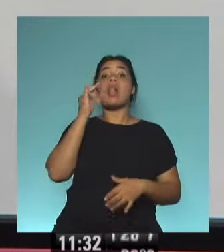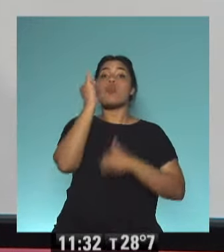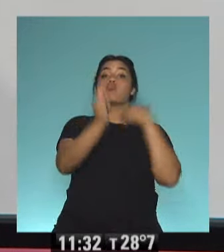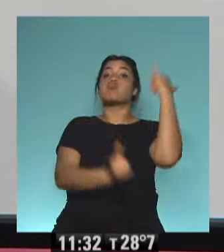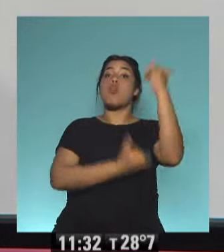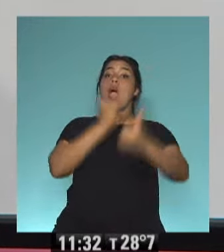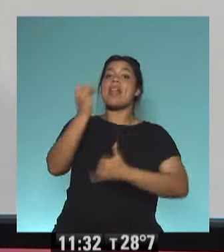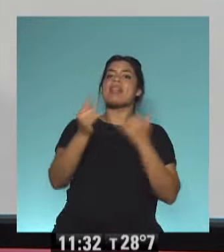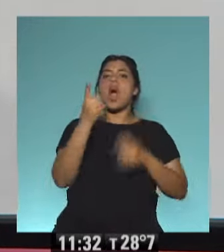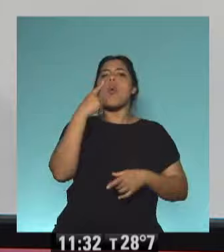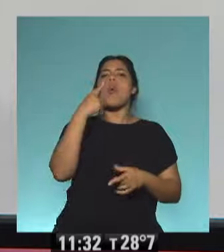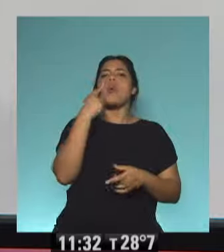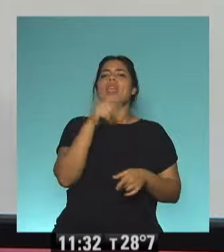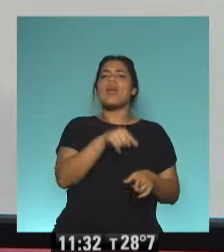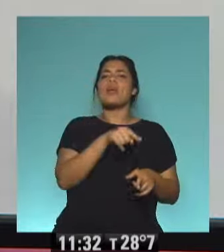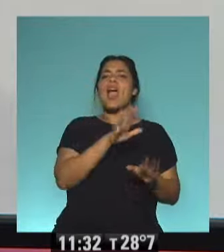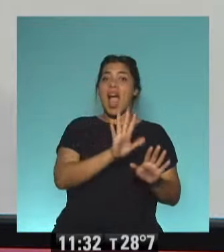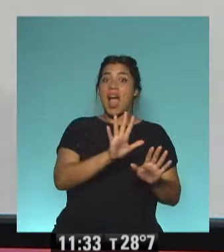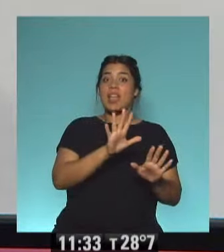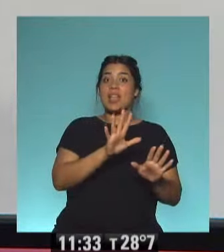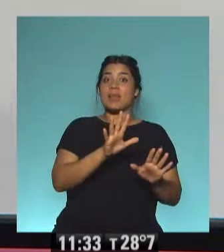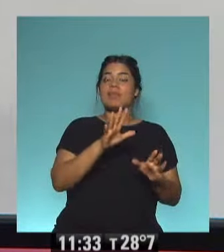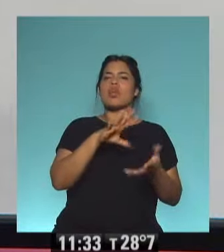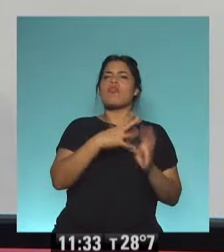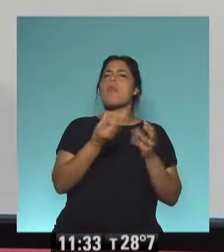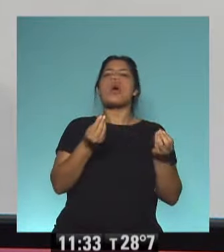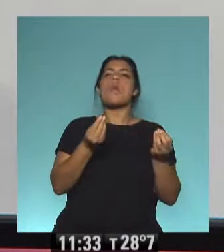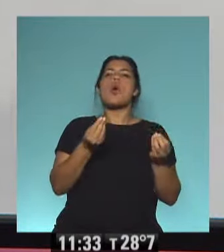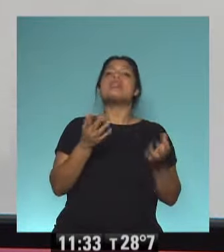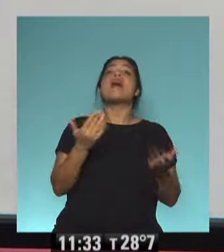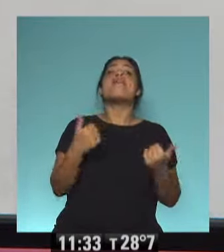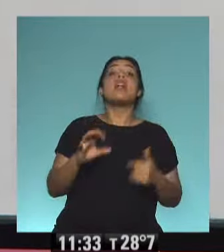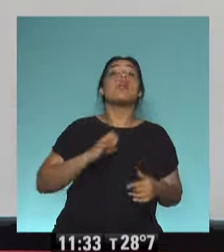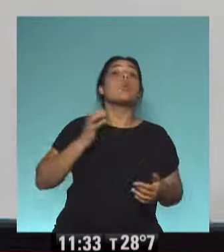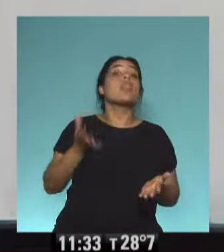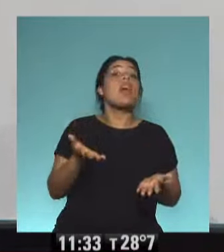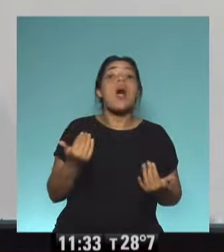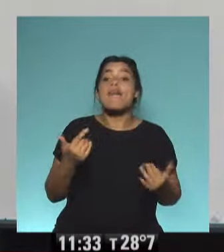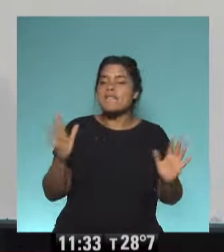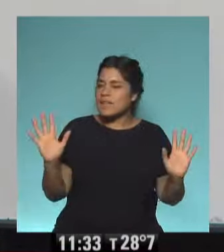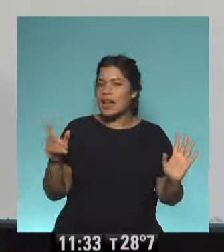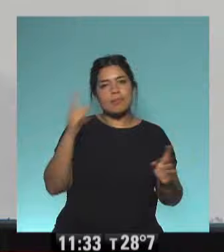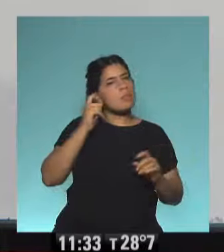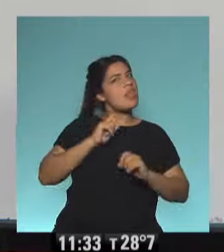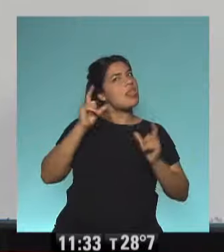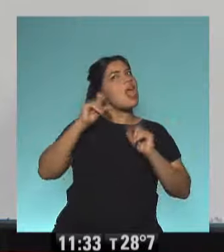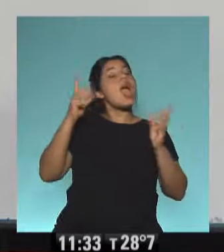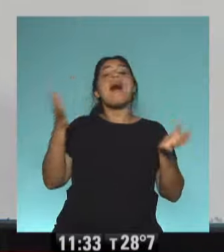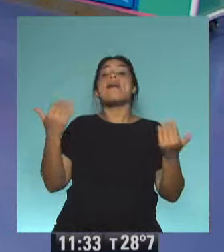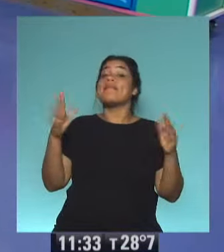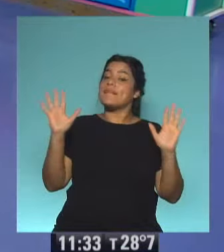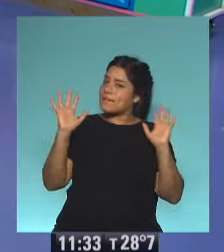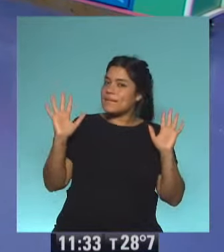vida ahí en el conventillo y sobre especialmente el balero. Ahí está, la experiencia. A ver qué ideas, qué cosas podemos agarrar de acá, que,